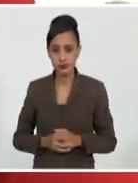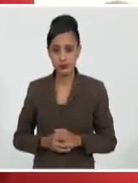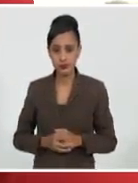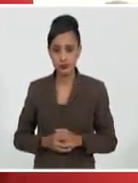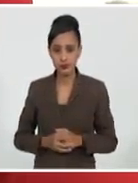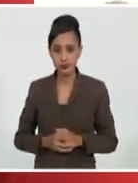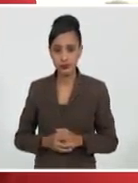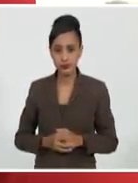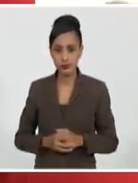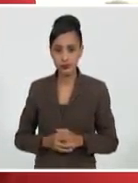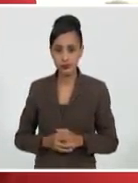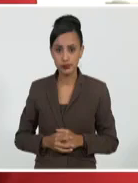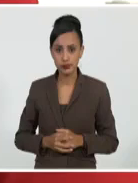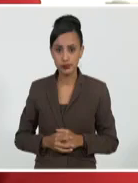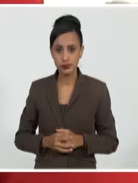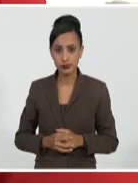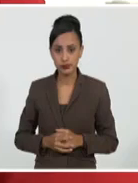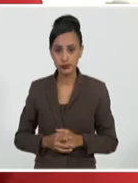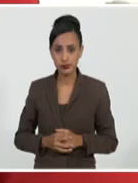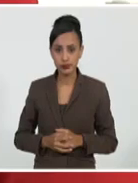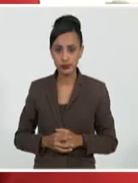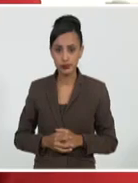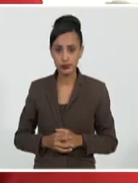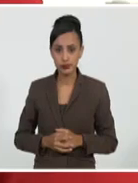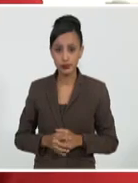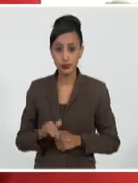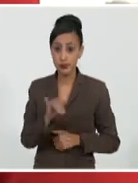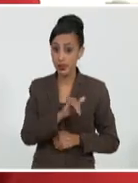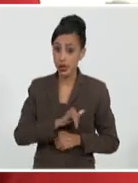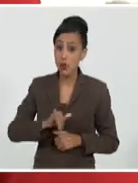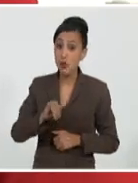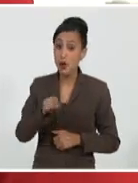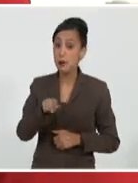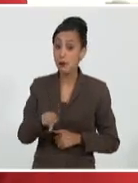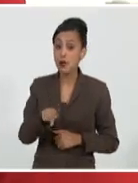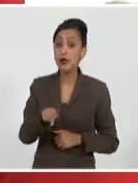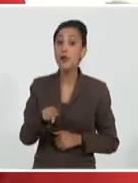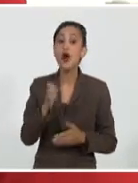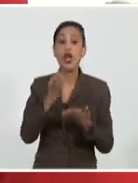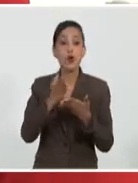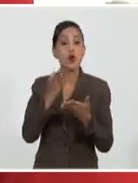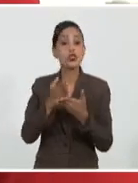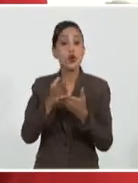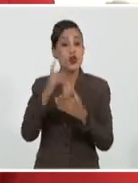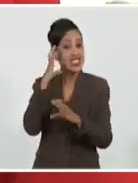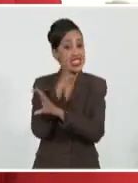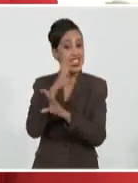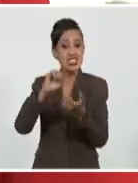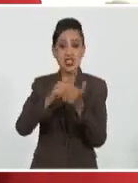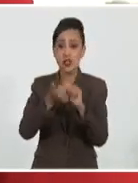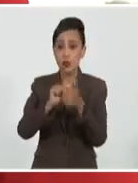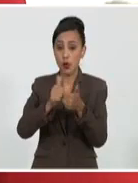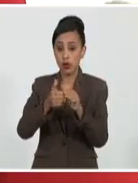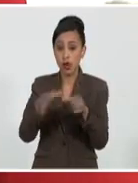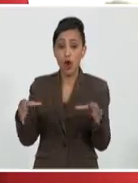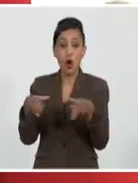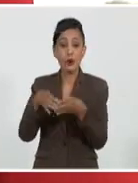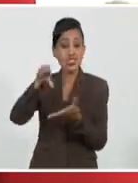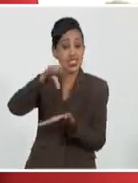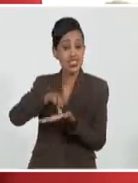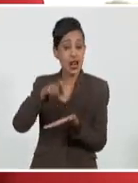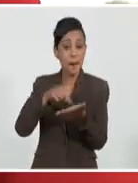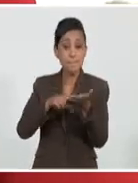el seguimiento que nos han dado desde la esfera de educación, ciencia y deporte del Comité Central, el